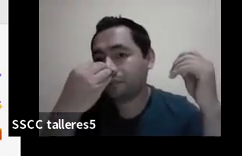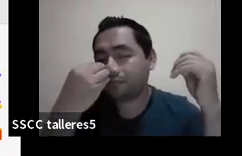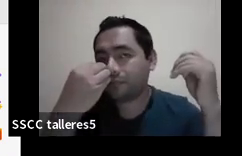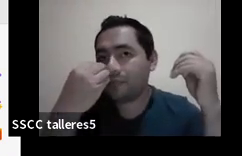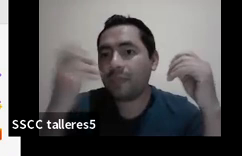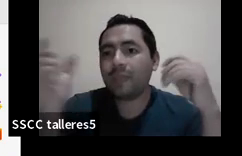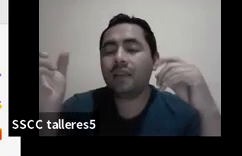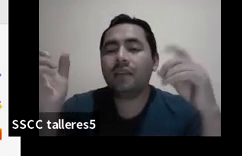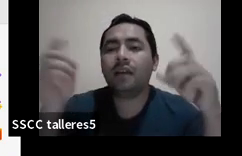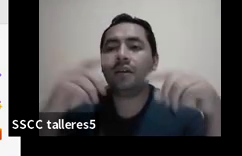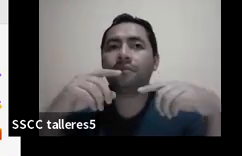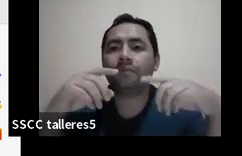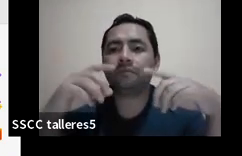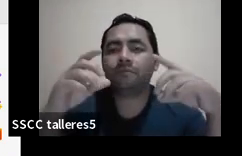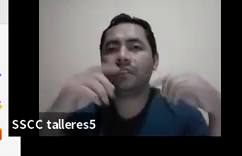¿no?